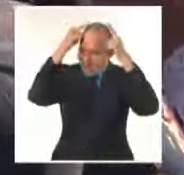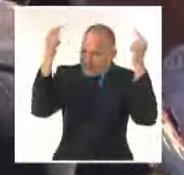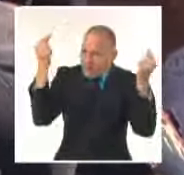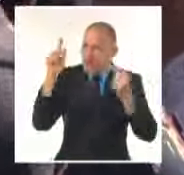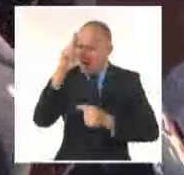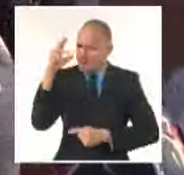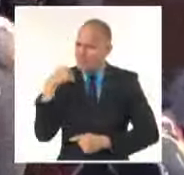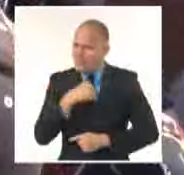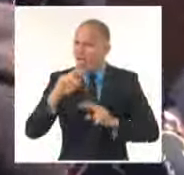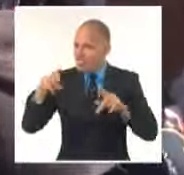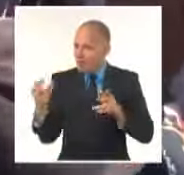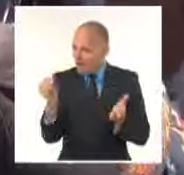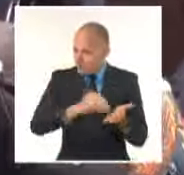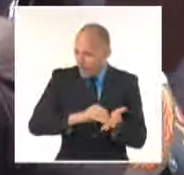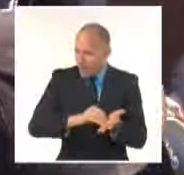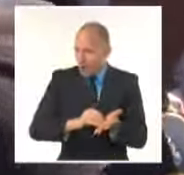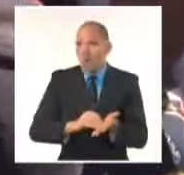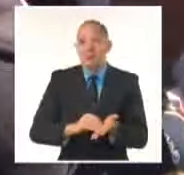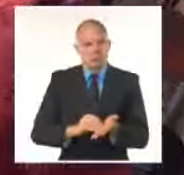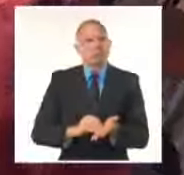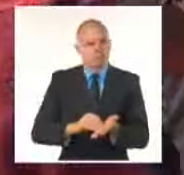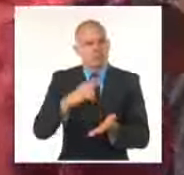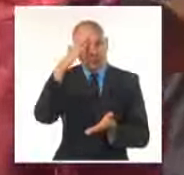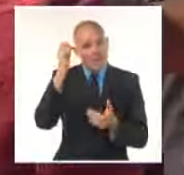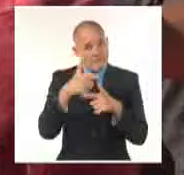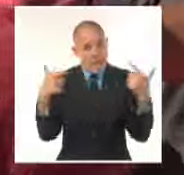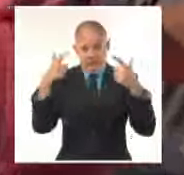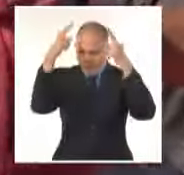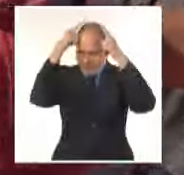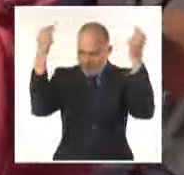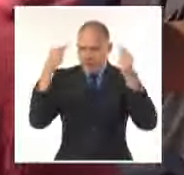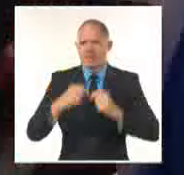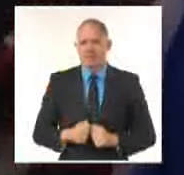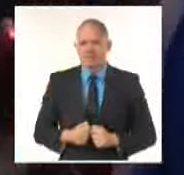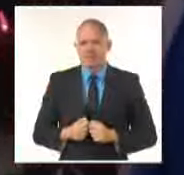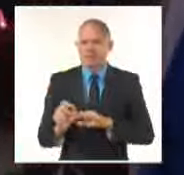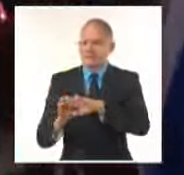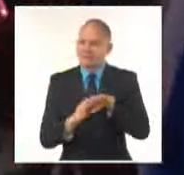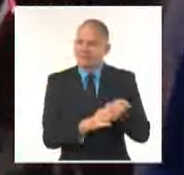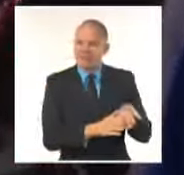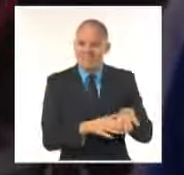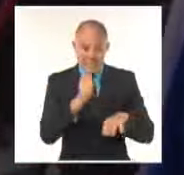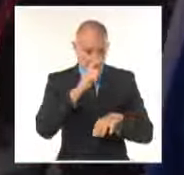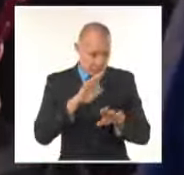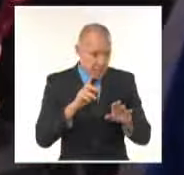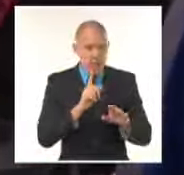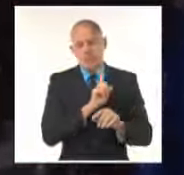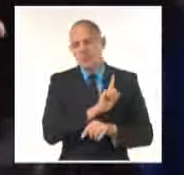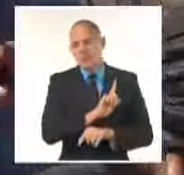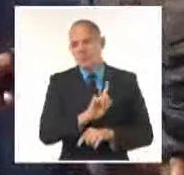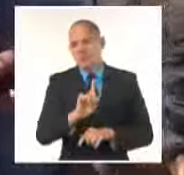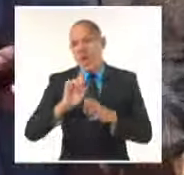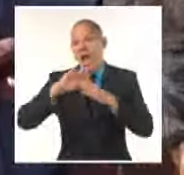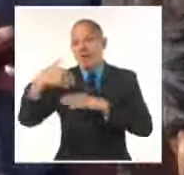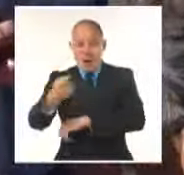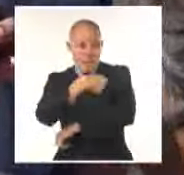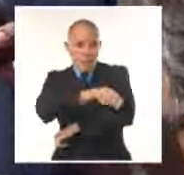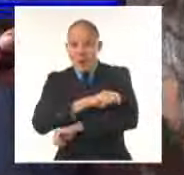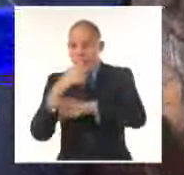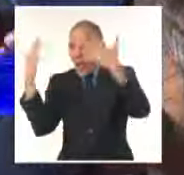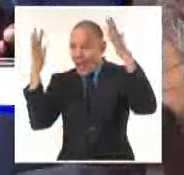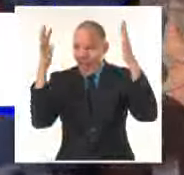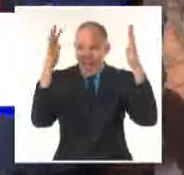principalmente. A la salida del hospital, el presidente fue aclamado por el pueblo mayaricero y, como lo hace siempre en toda Cuba, fue a su encuentro. Este tiene que ser un